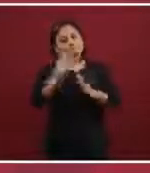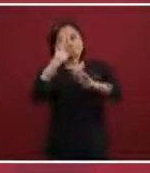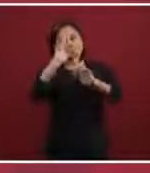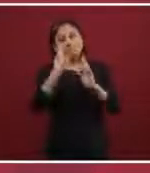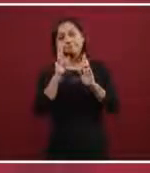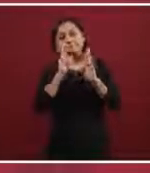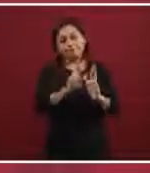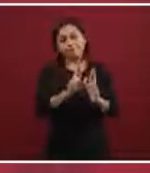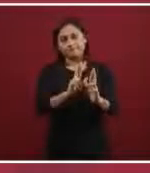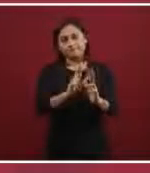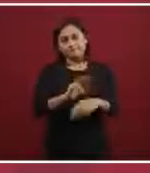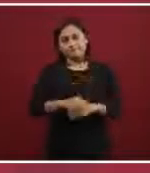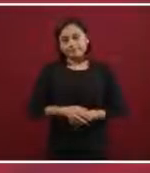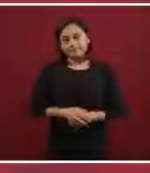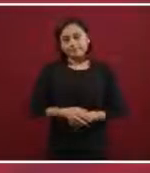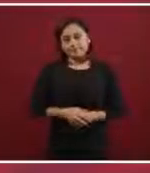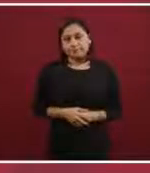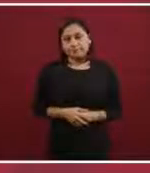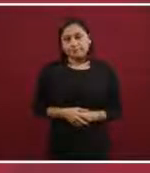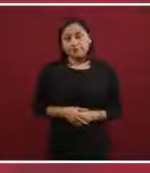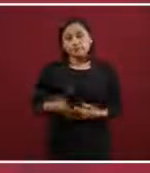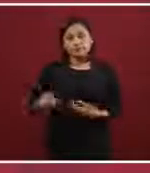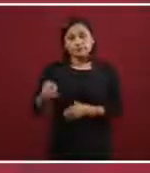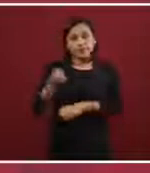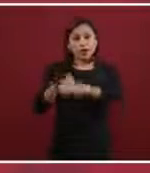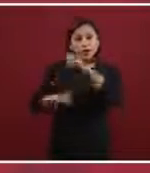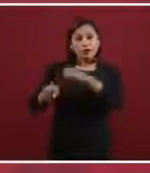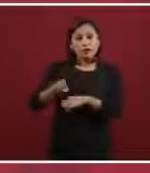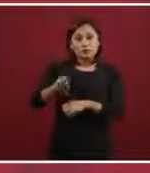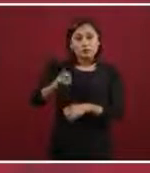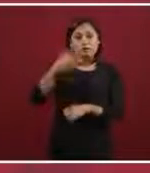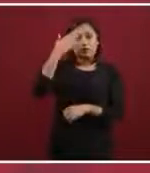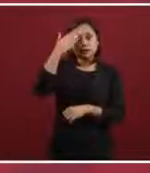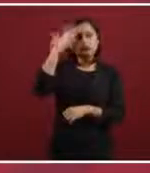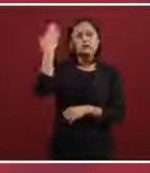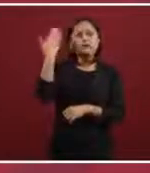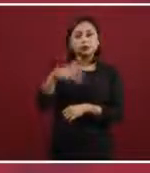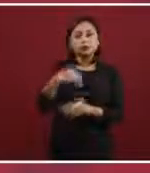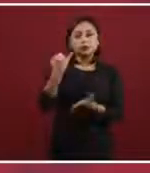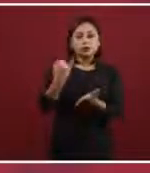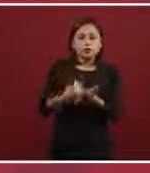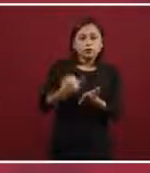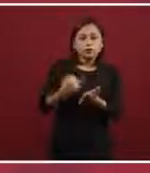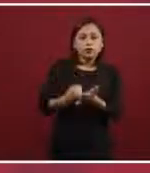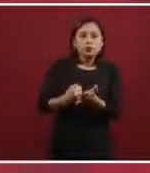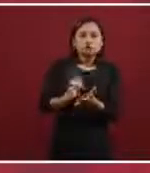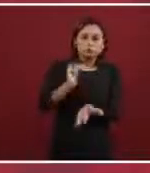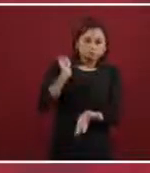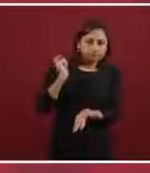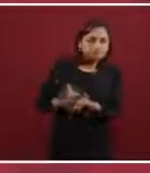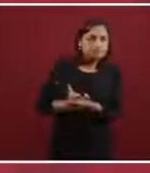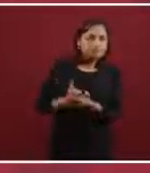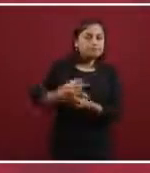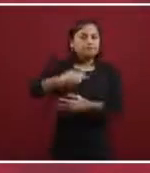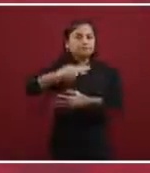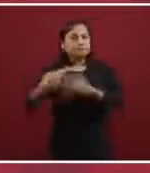que se paguen los impuestos todo eso ayuda mucho